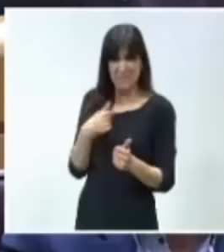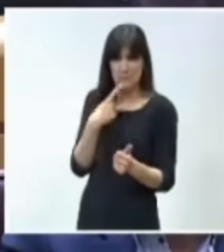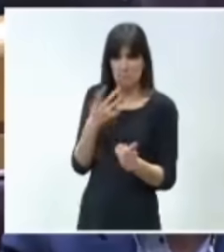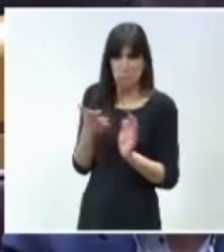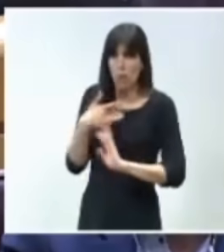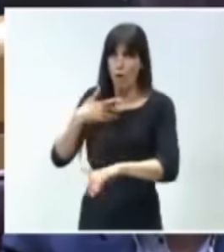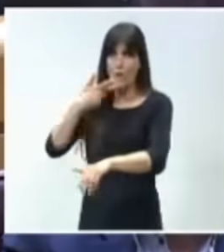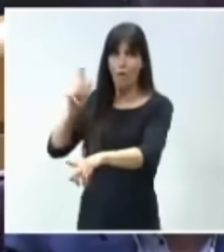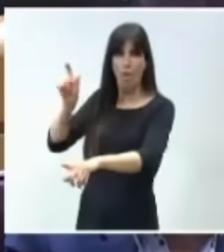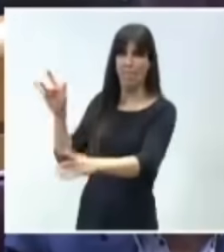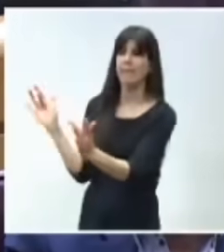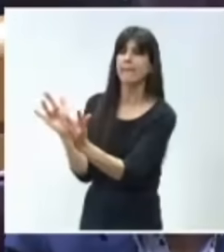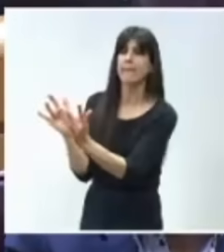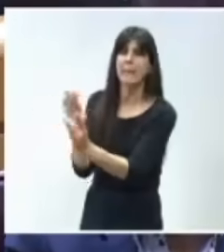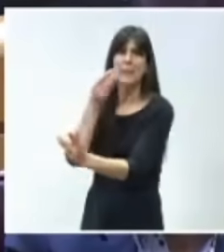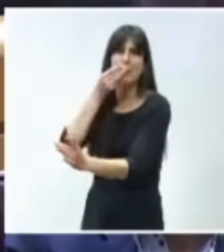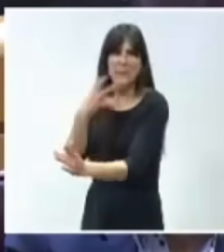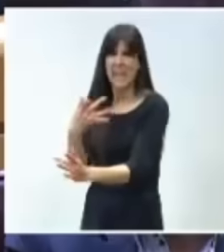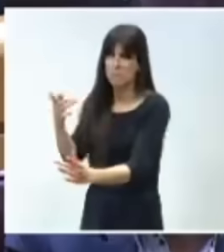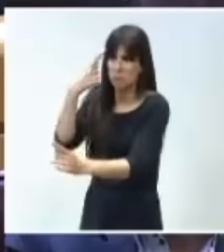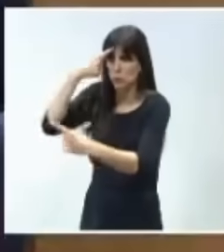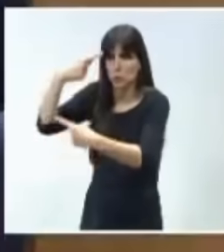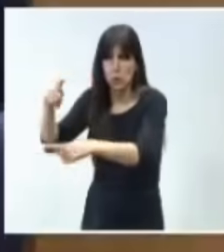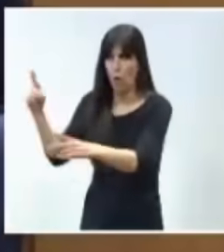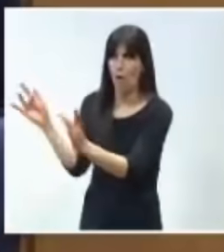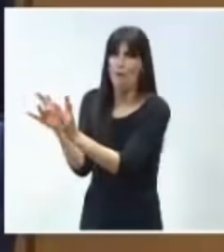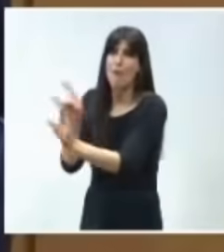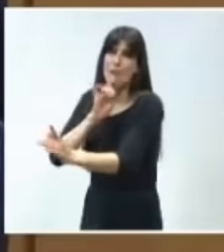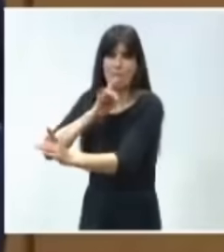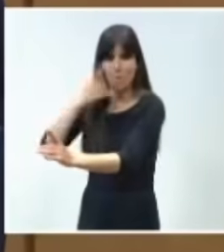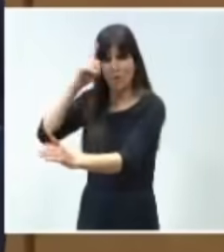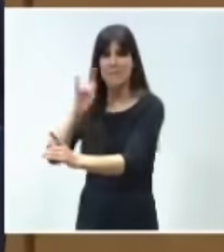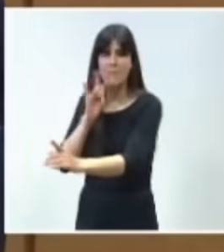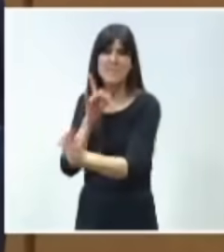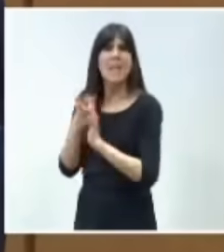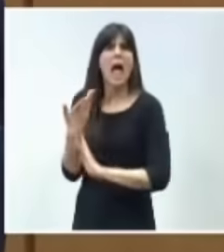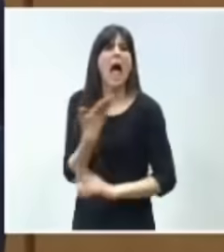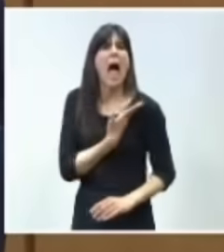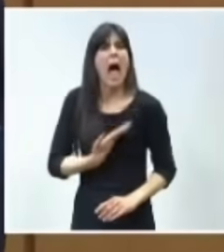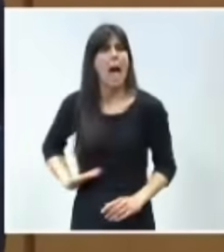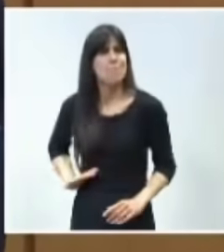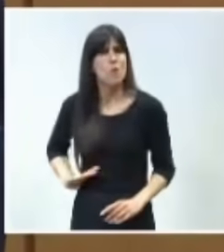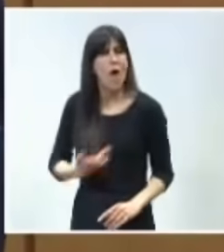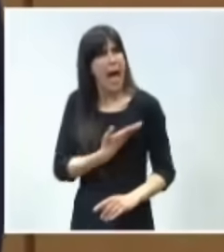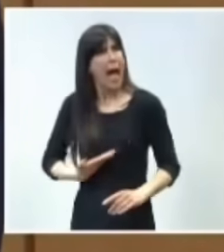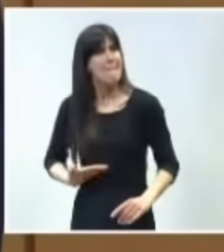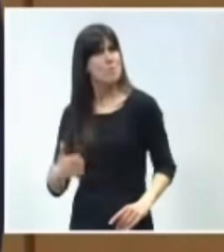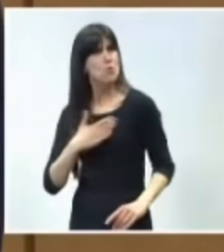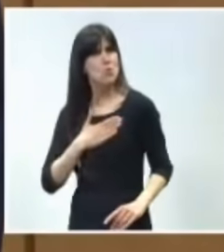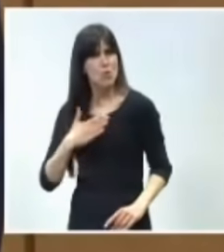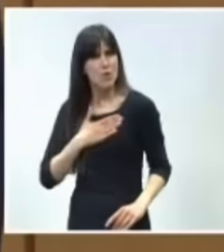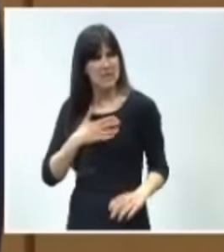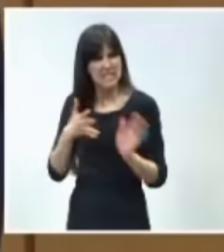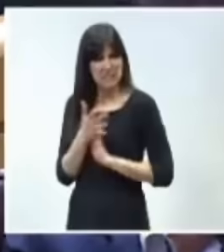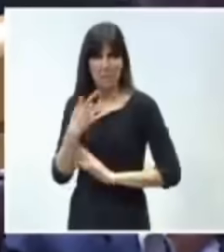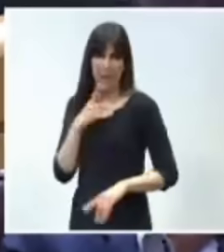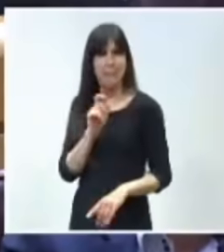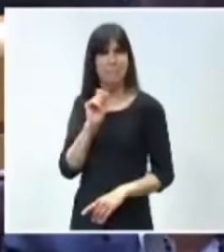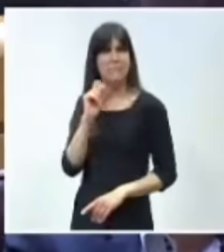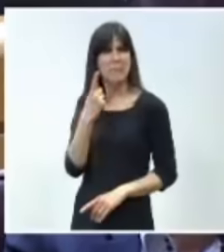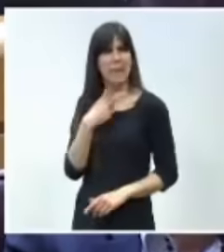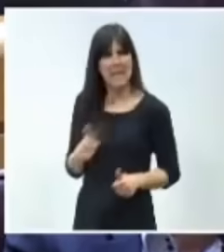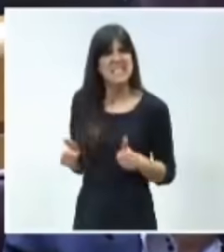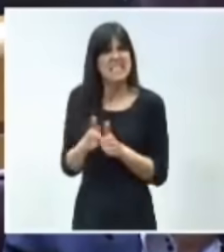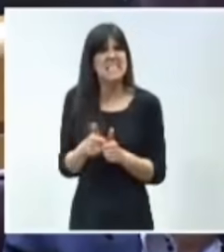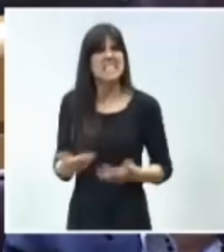conozco, ustedes se conocen mejor, ustedes sabrán. Pero mire, en lo del amo yo siempre preferí ser lo de el primer servidor. Y además